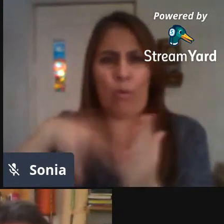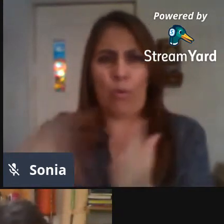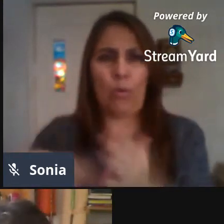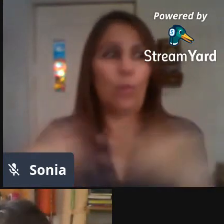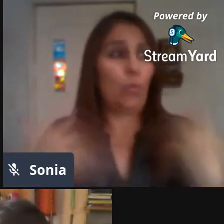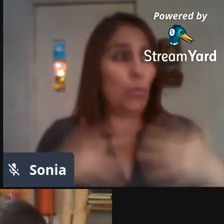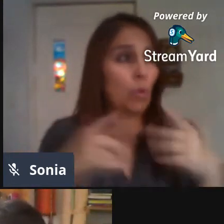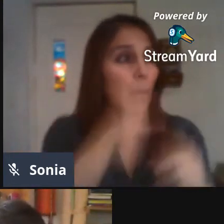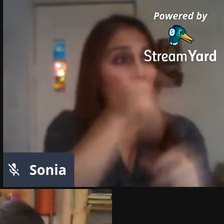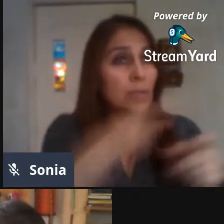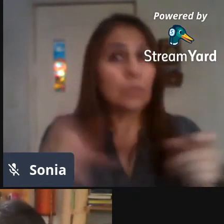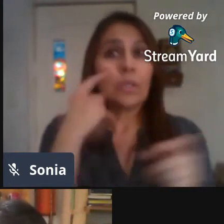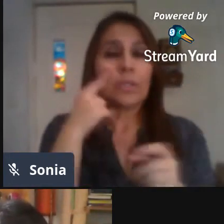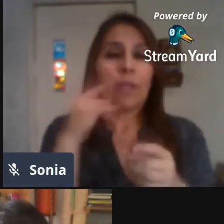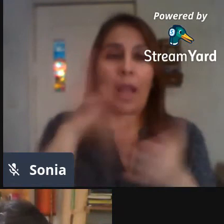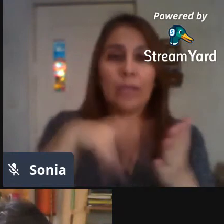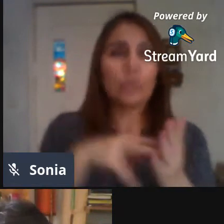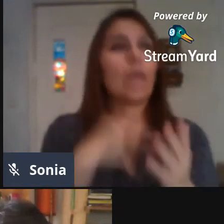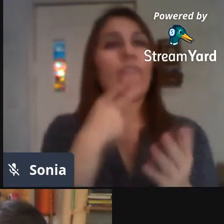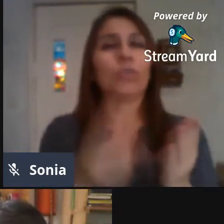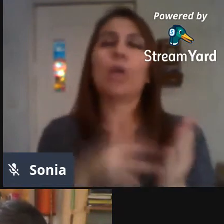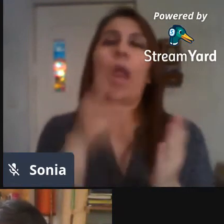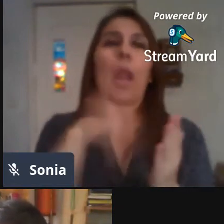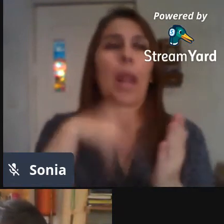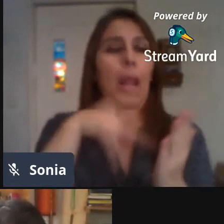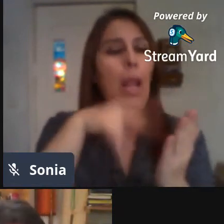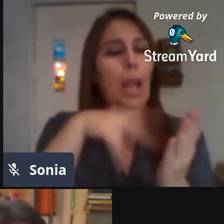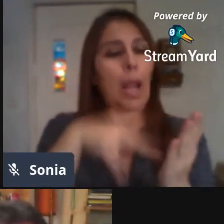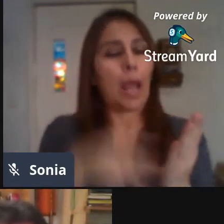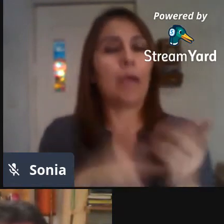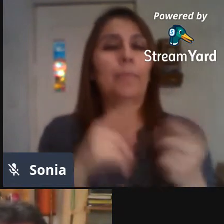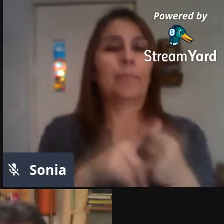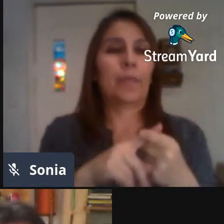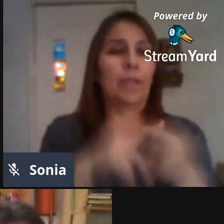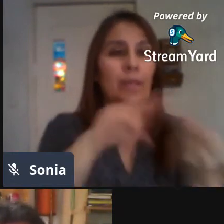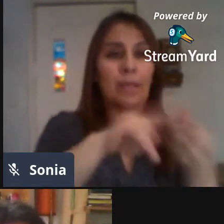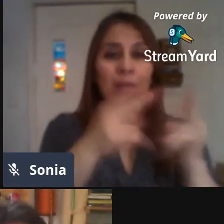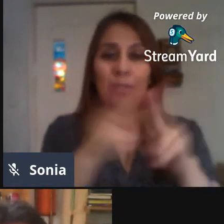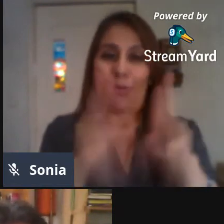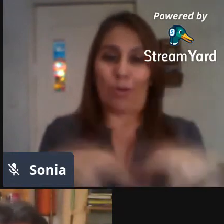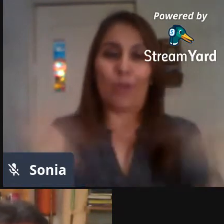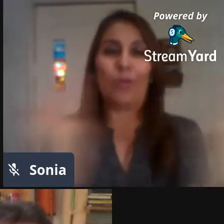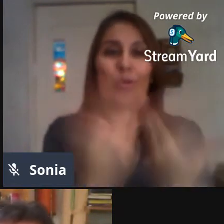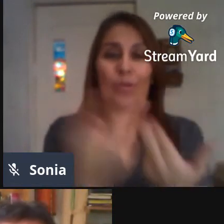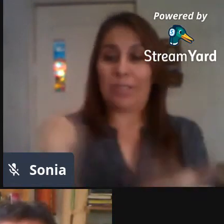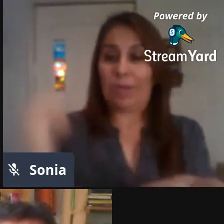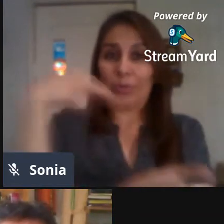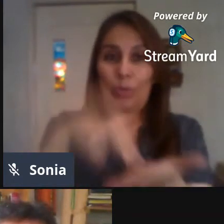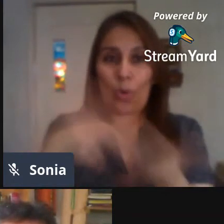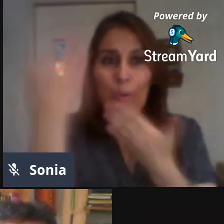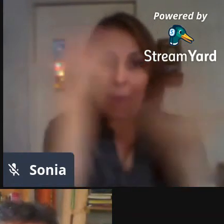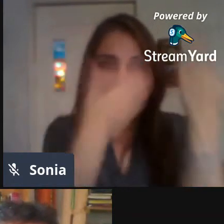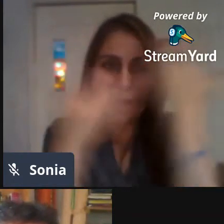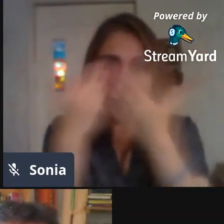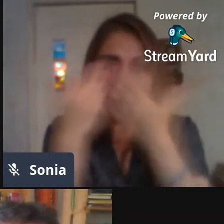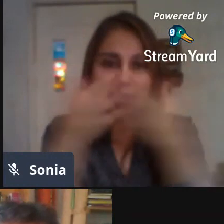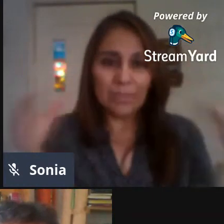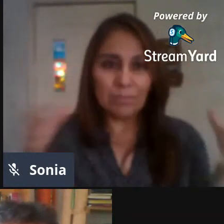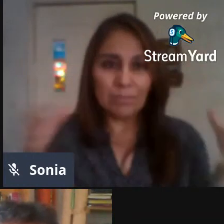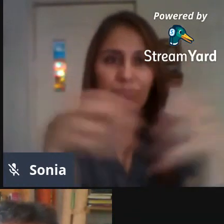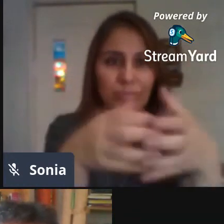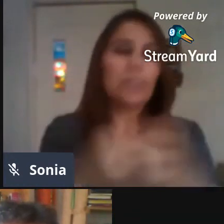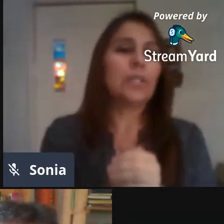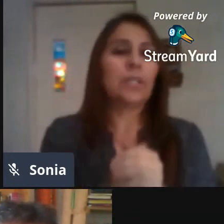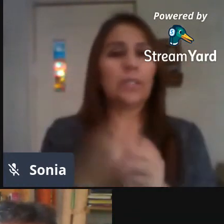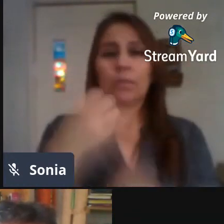de reunión en torno a un autor y unas oportunidades que se abren cuando